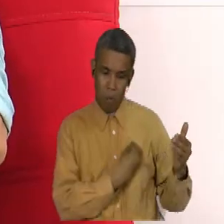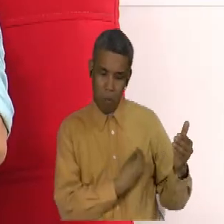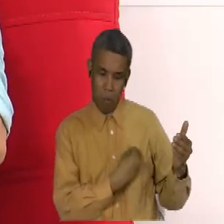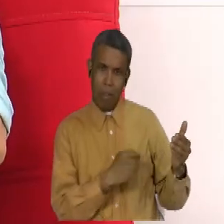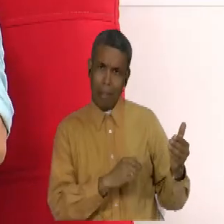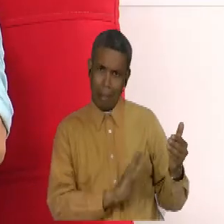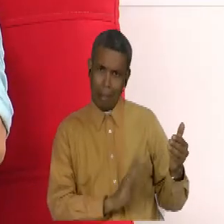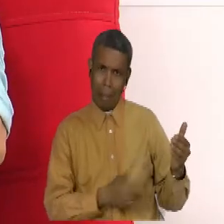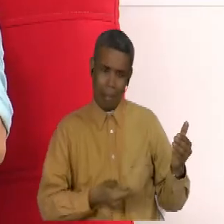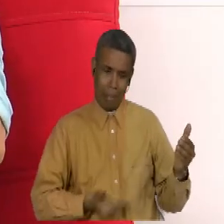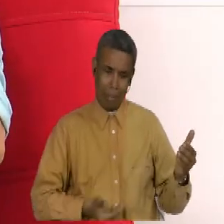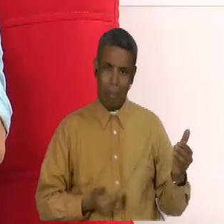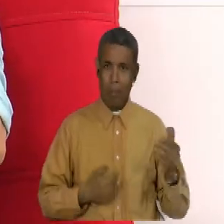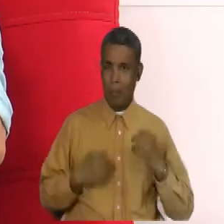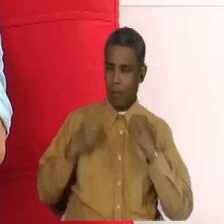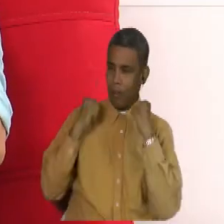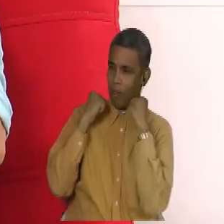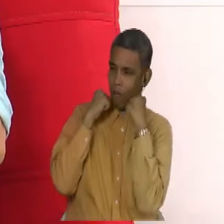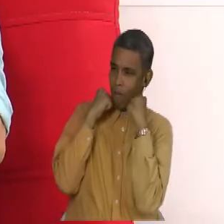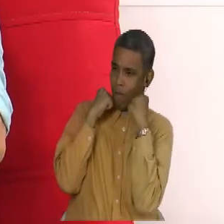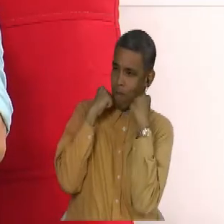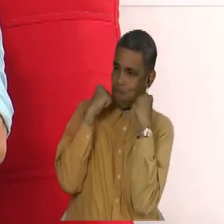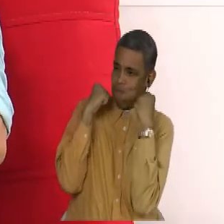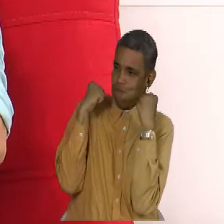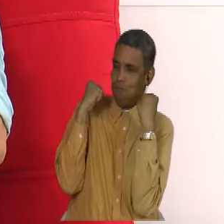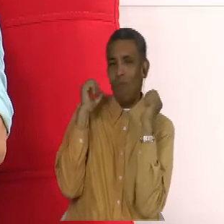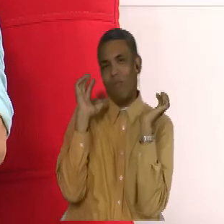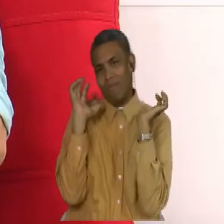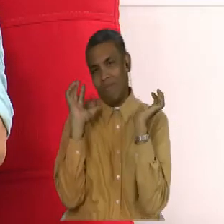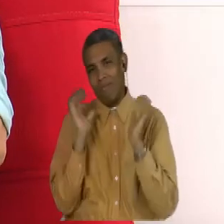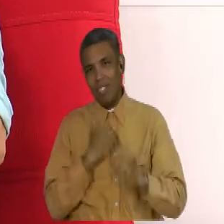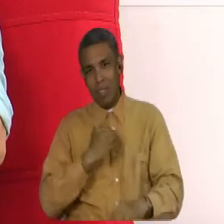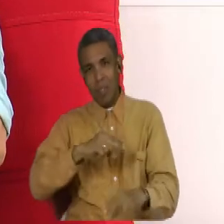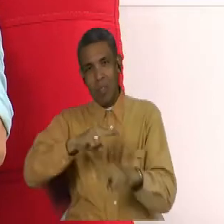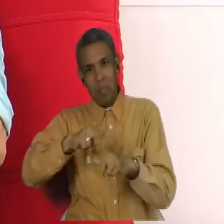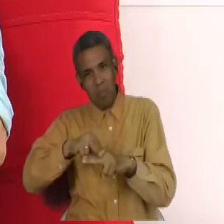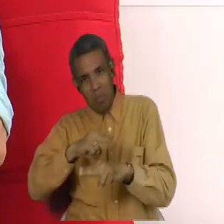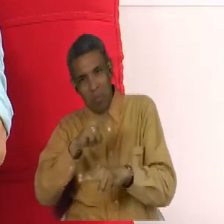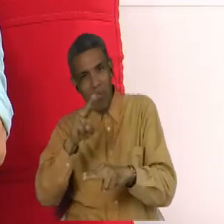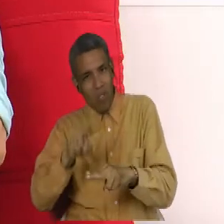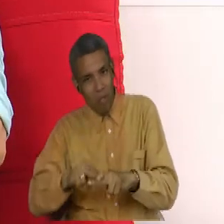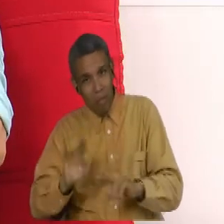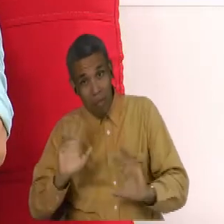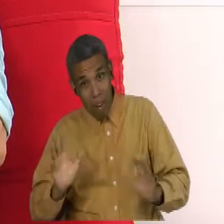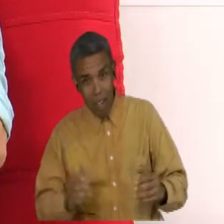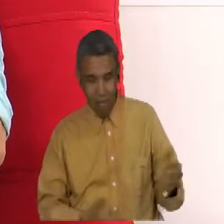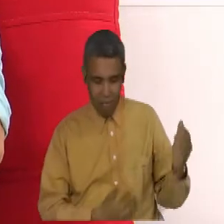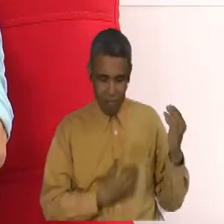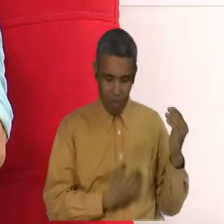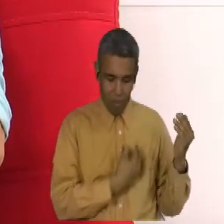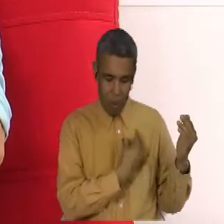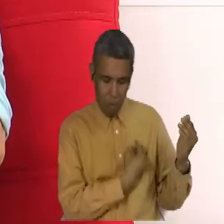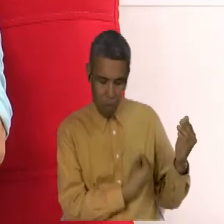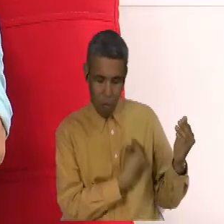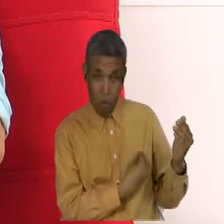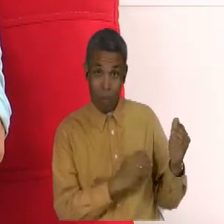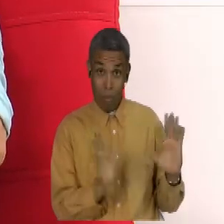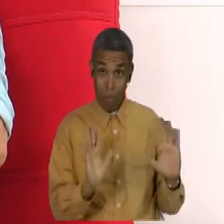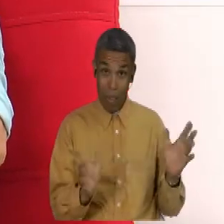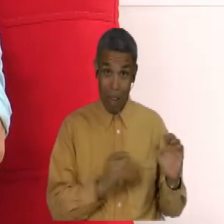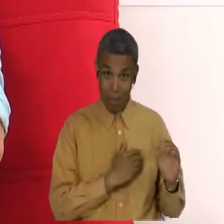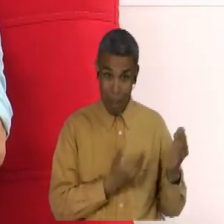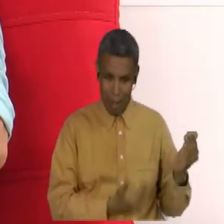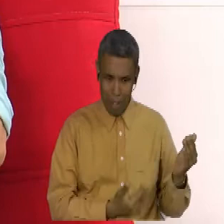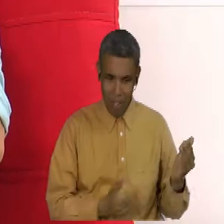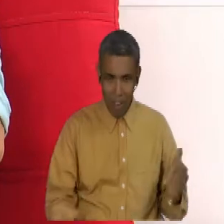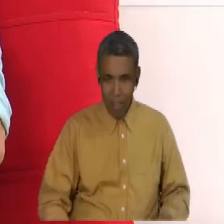Pero esta es una obesidad transitoria que apenas el niño empiece ya a movilizarse, a